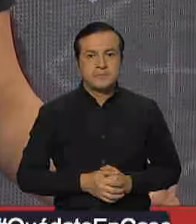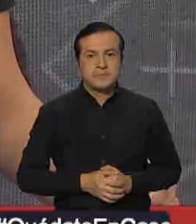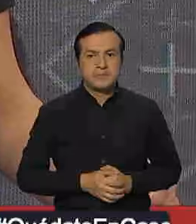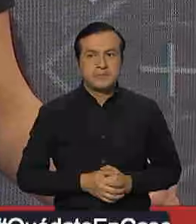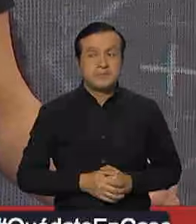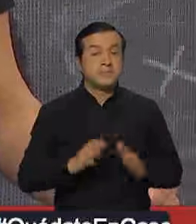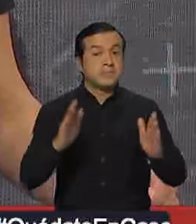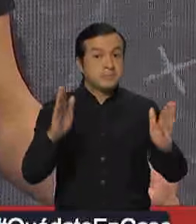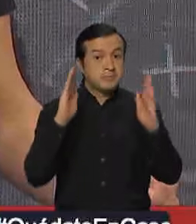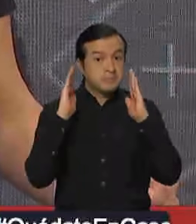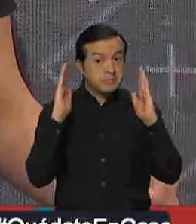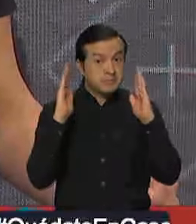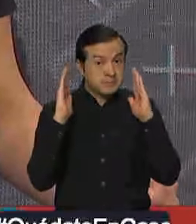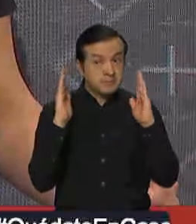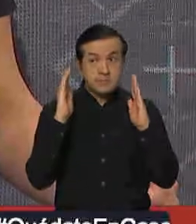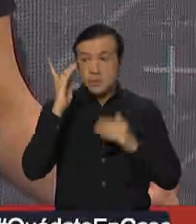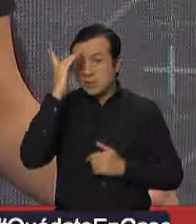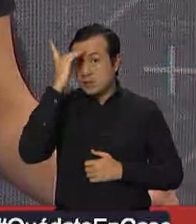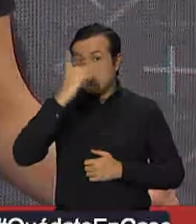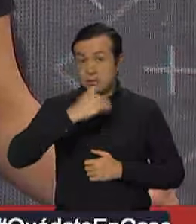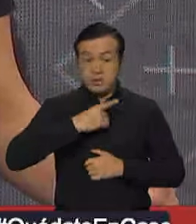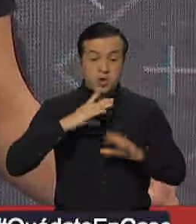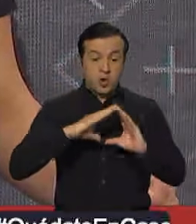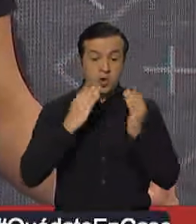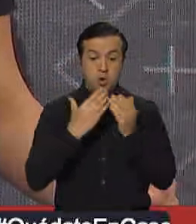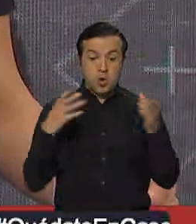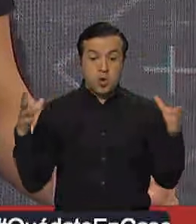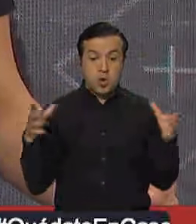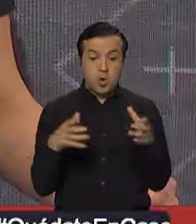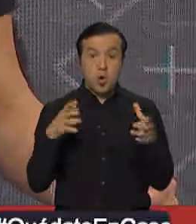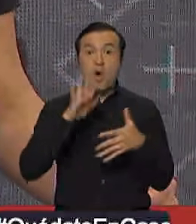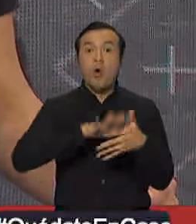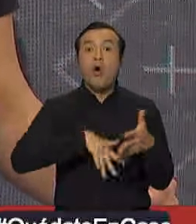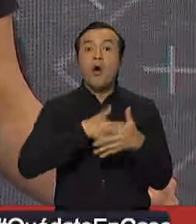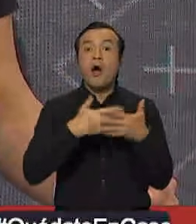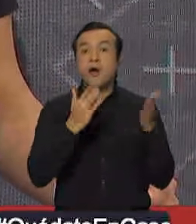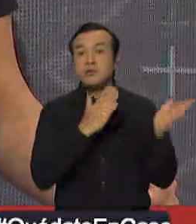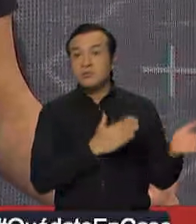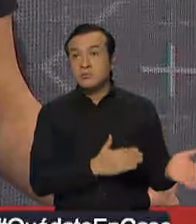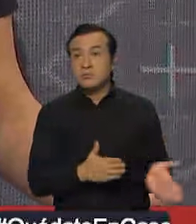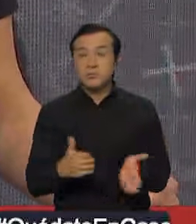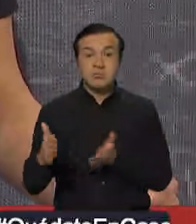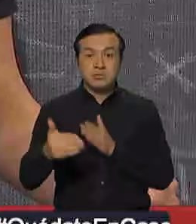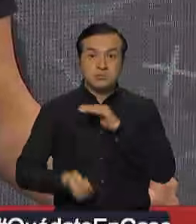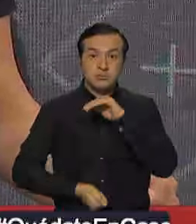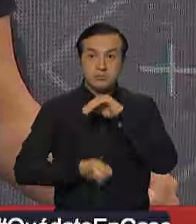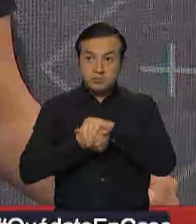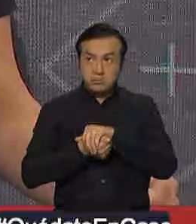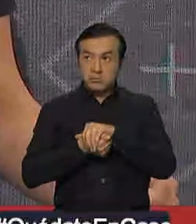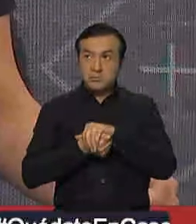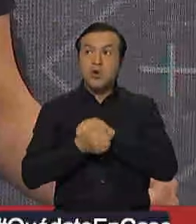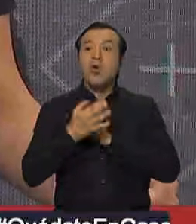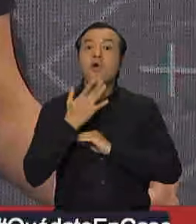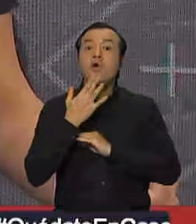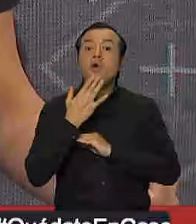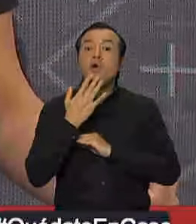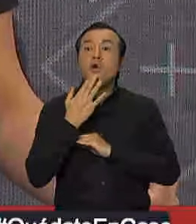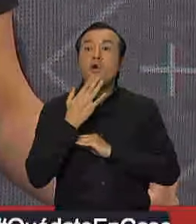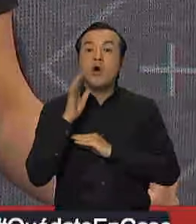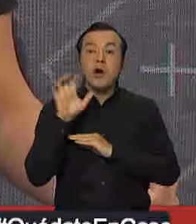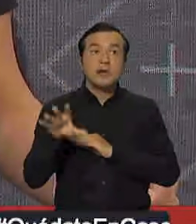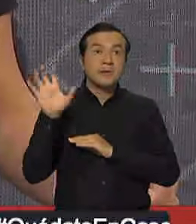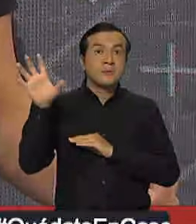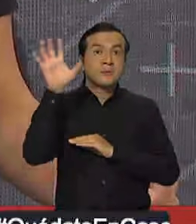Y mucha atención, por decisión del COE Nacional se modifican los horarios de los toques de queda según el color de cada cantón en